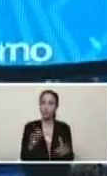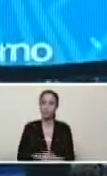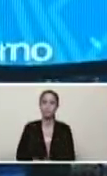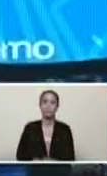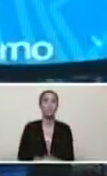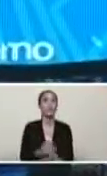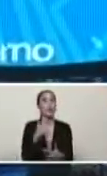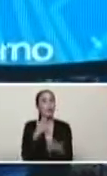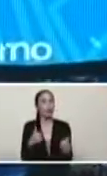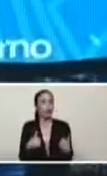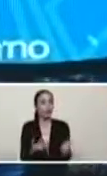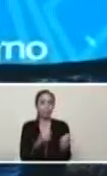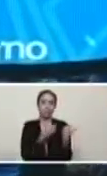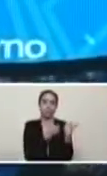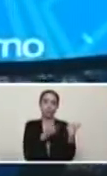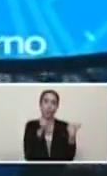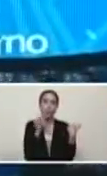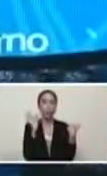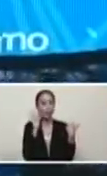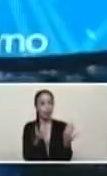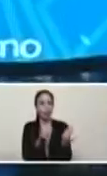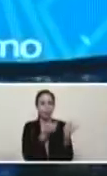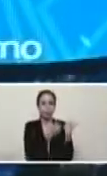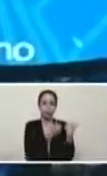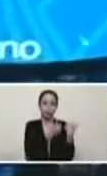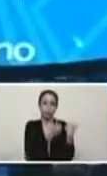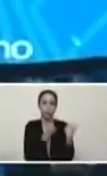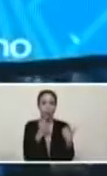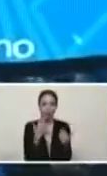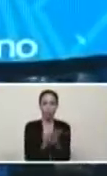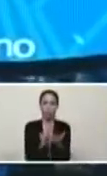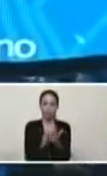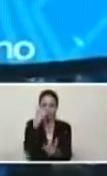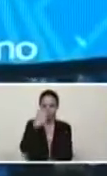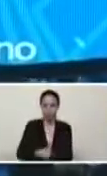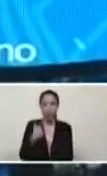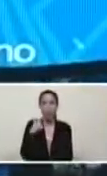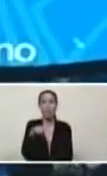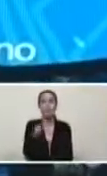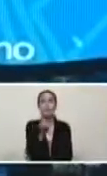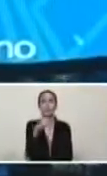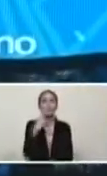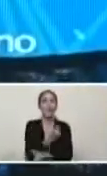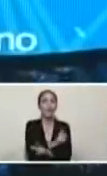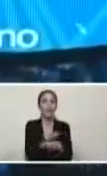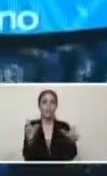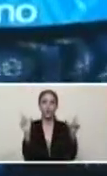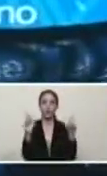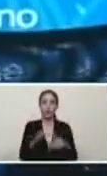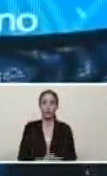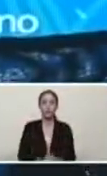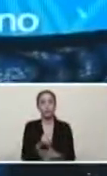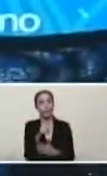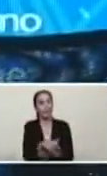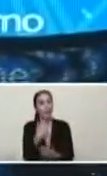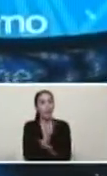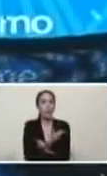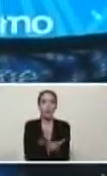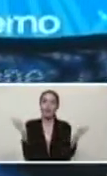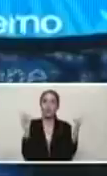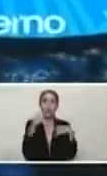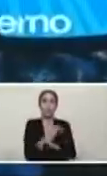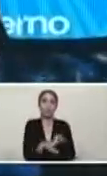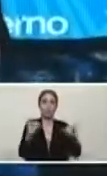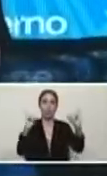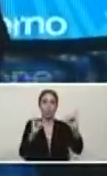nuestras manos está, muchachos y muchachas, demostrar que Venezuela es un país libre, como lo decía el presidente, que Venezuela... El 20